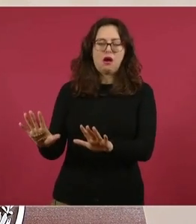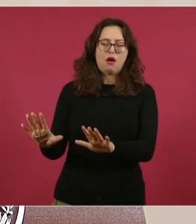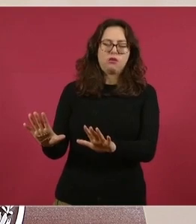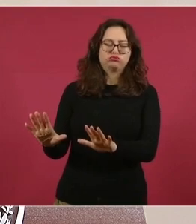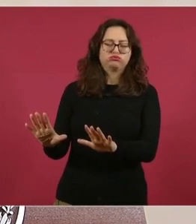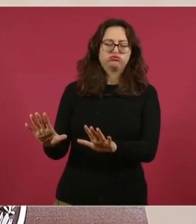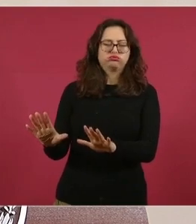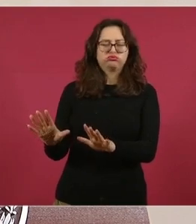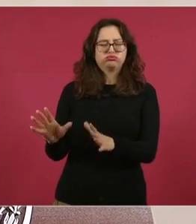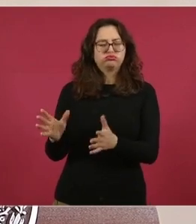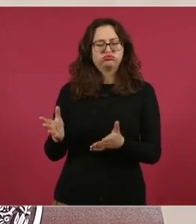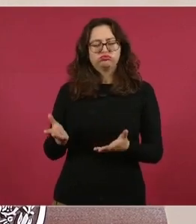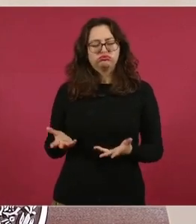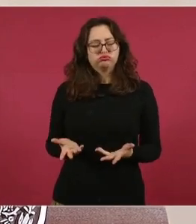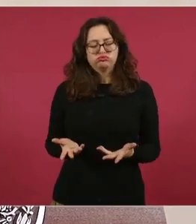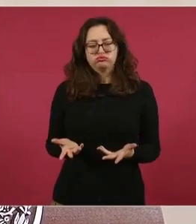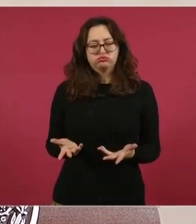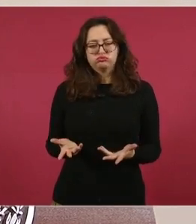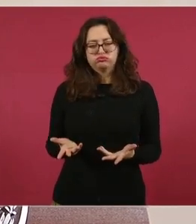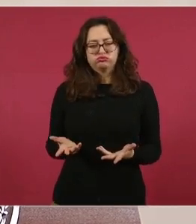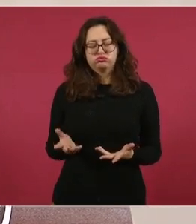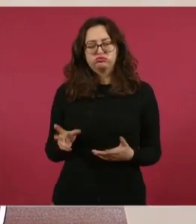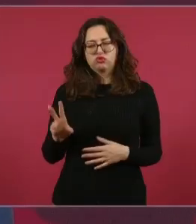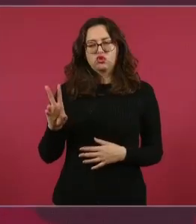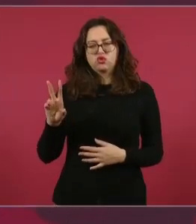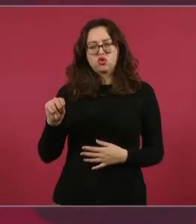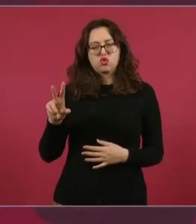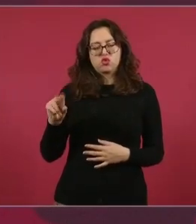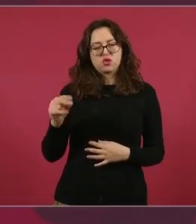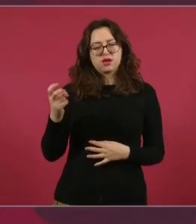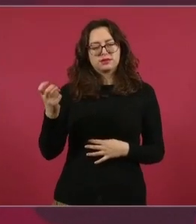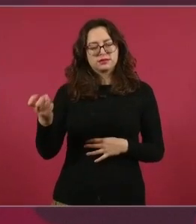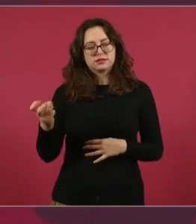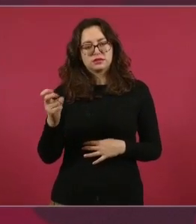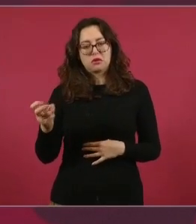Estamos hablando de una confrontación política.